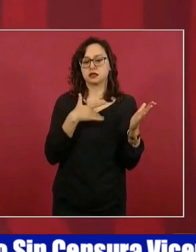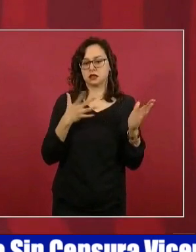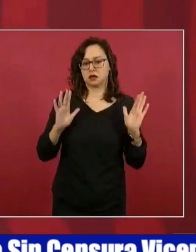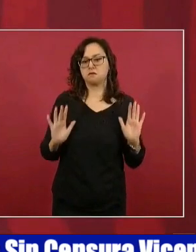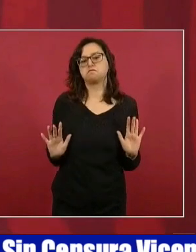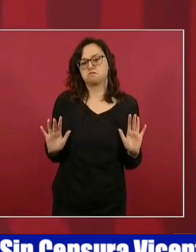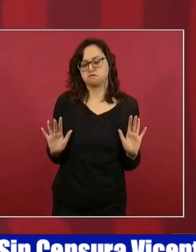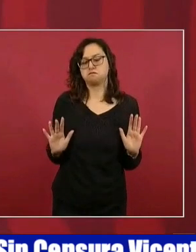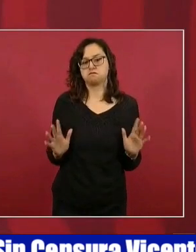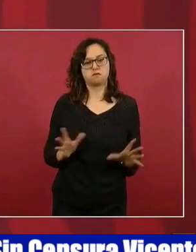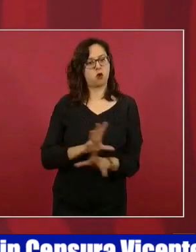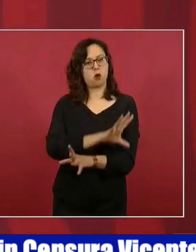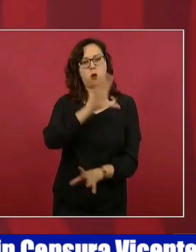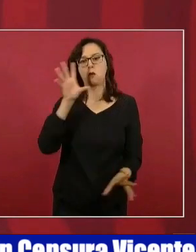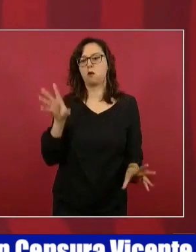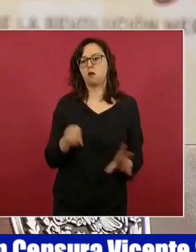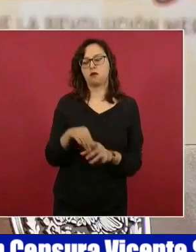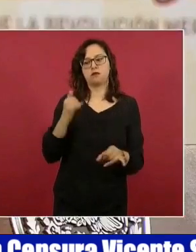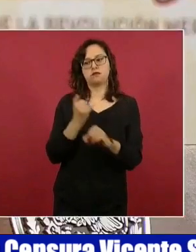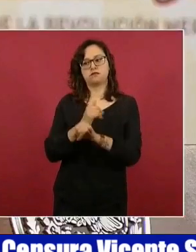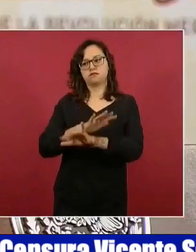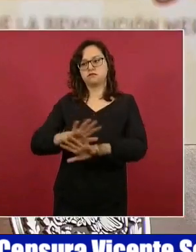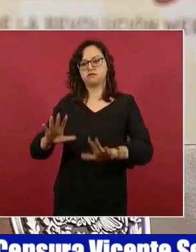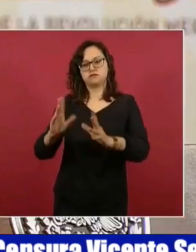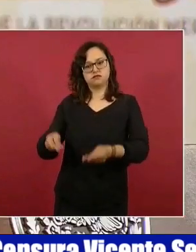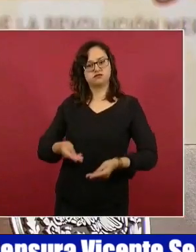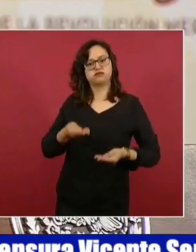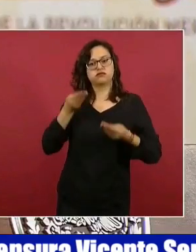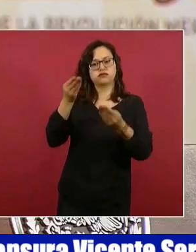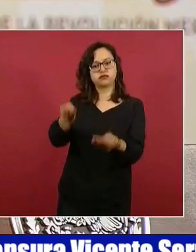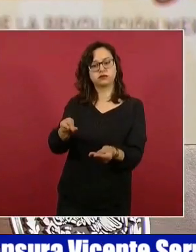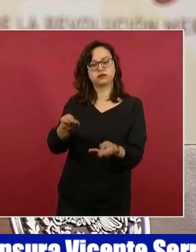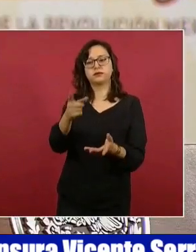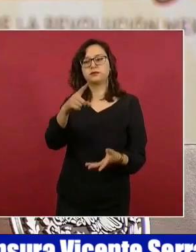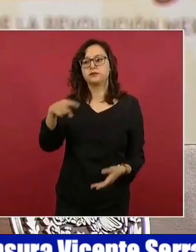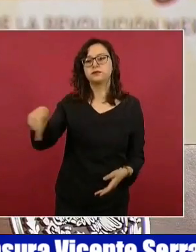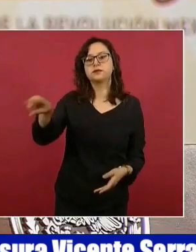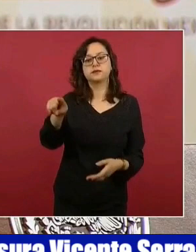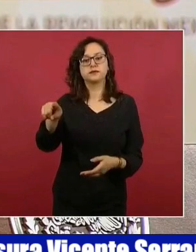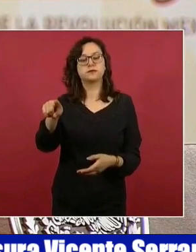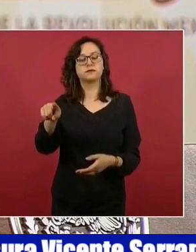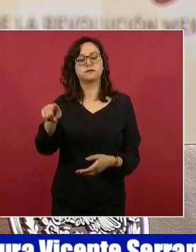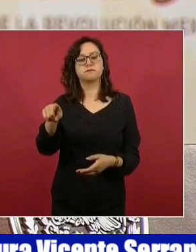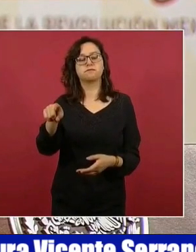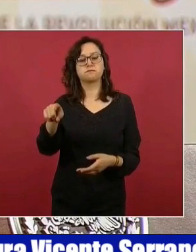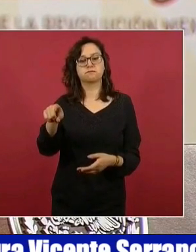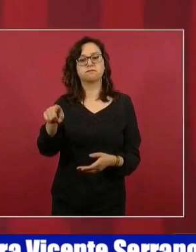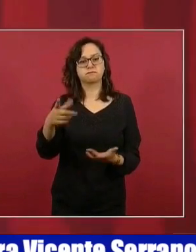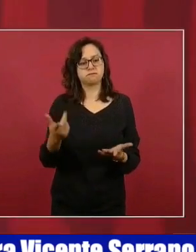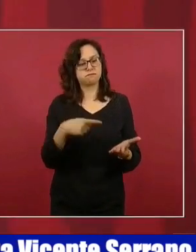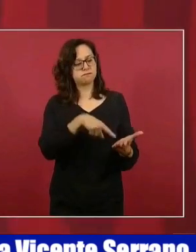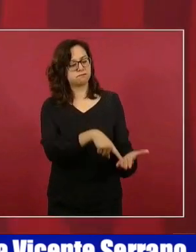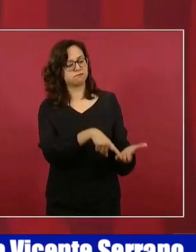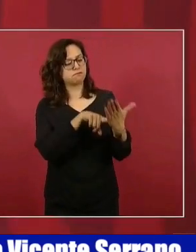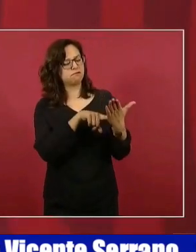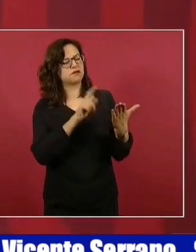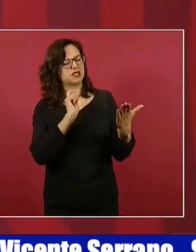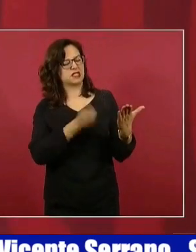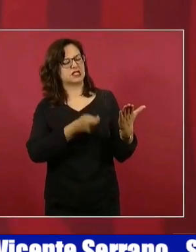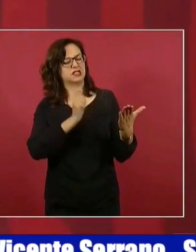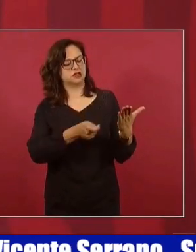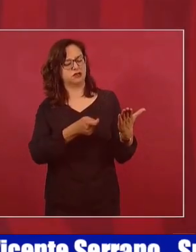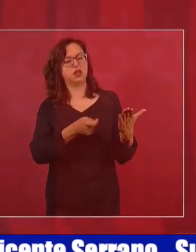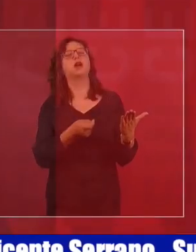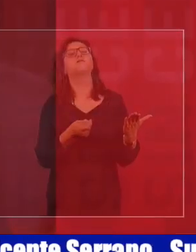Ricardo Rafael. El presidente Andrés Manuel López Obrador le dice a Ricardo Rafael directamente que Daniel Chávez nada tiene que ver